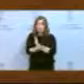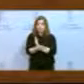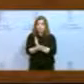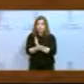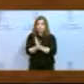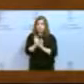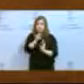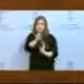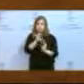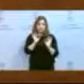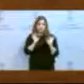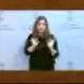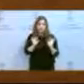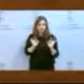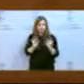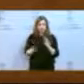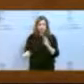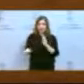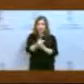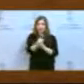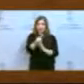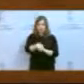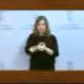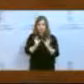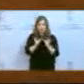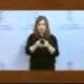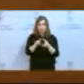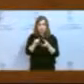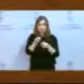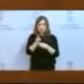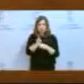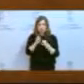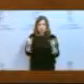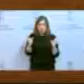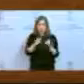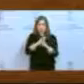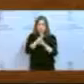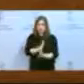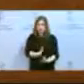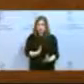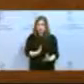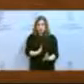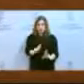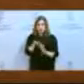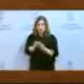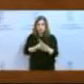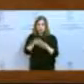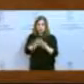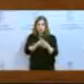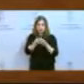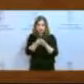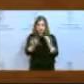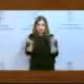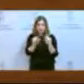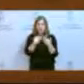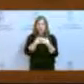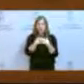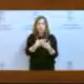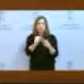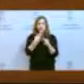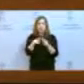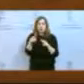bufonada, una estafa a este Parlamento. En definitiva, hablamos de voluntad